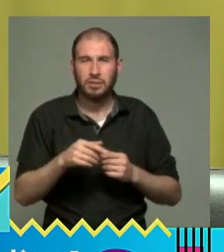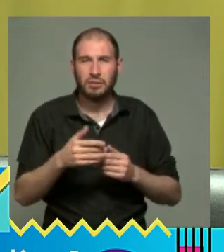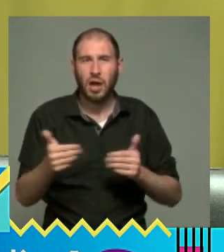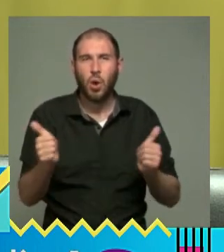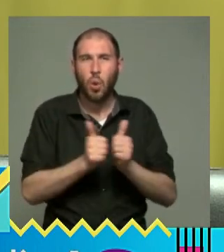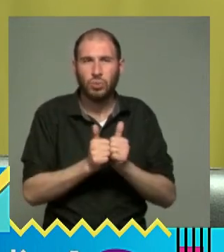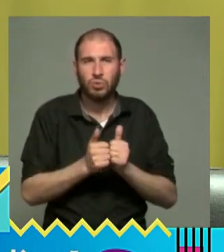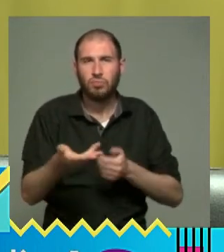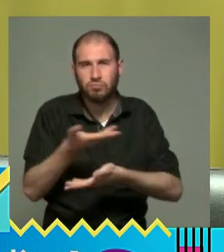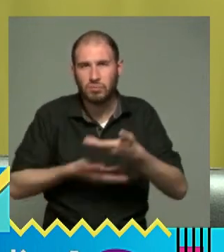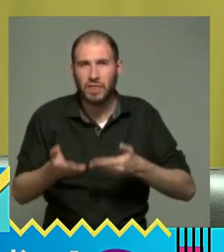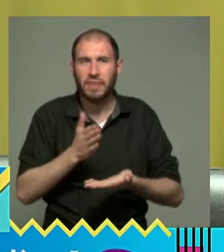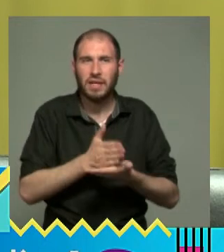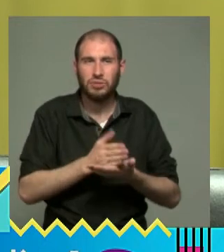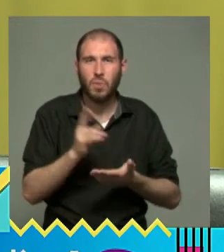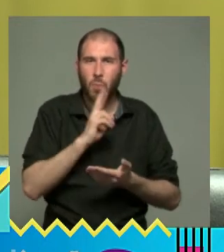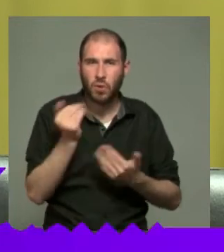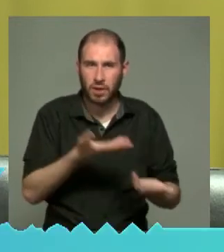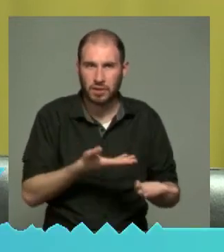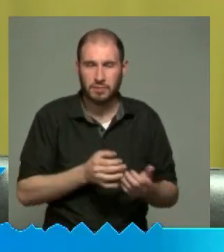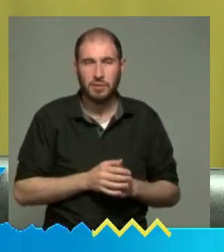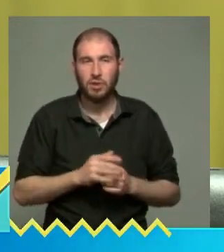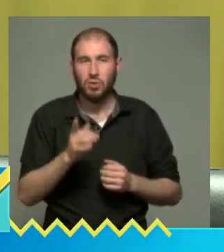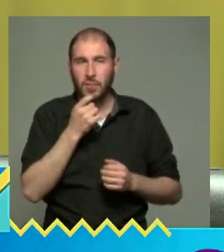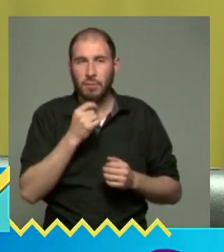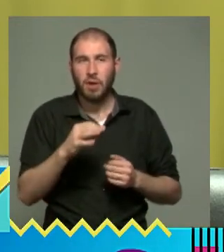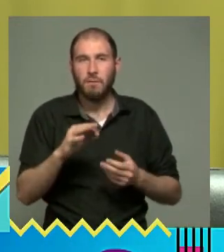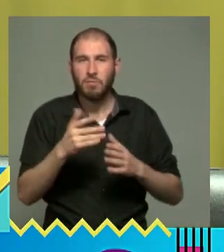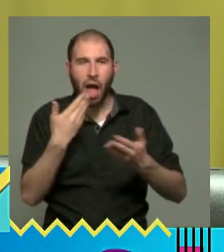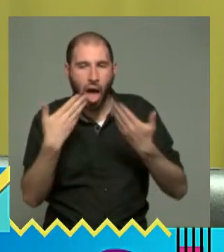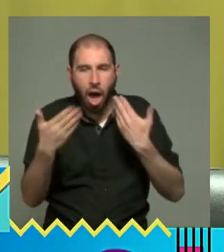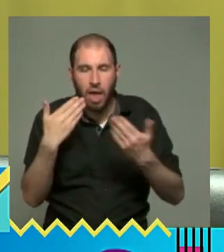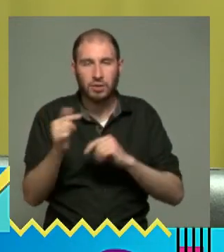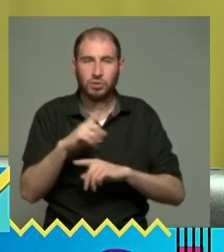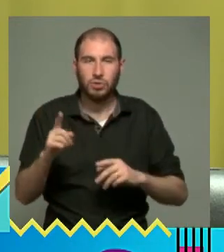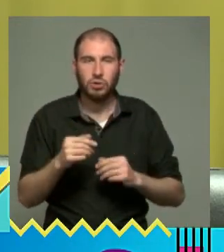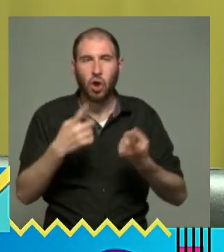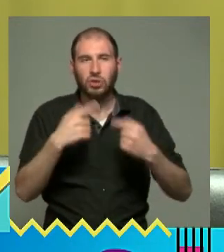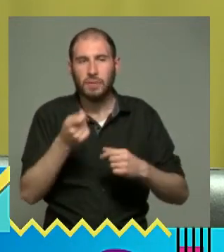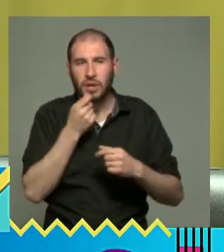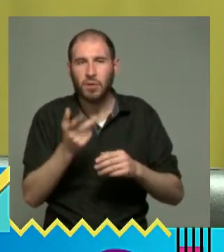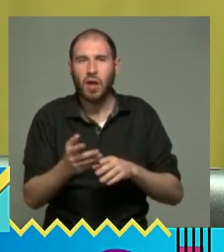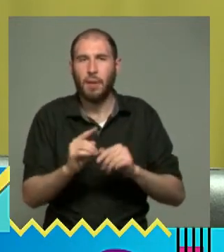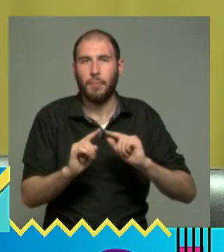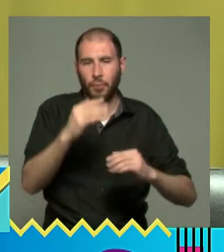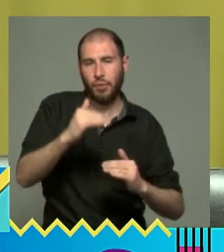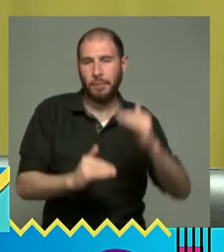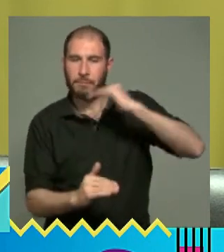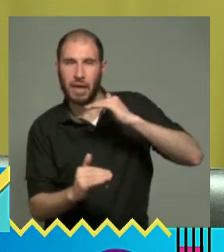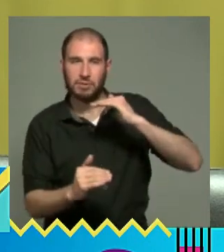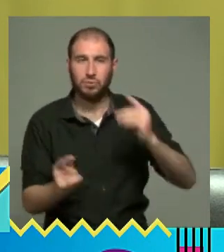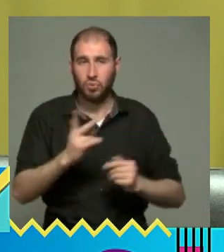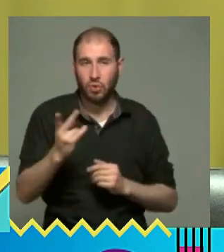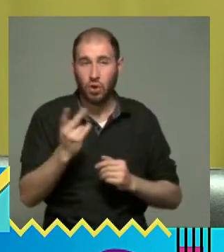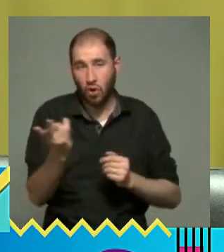compatibles y complementarios con los derechos de la mujer. No es una dialéctica. No es una cosa que se tiene que priorizar uno sobre el otro. Los